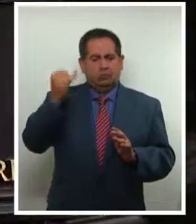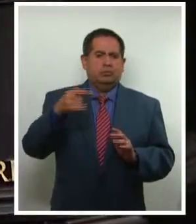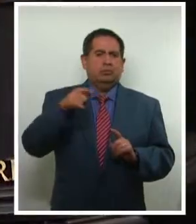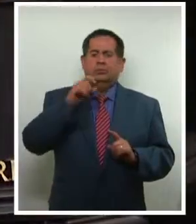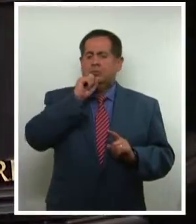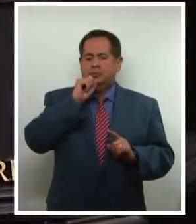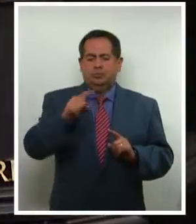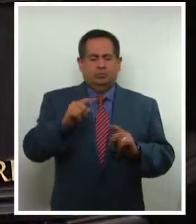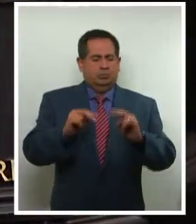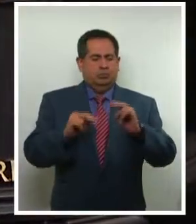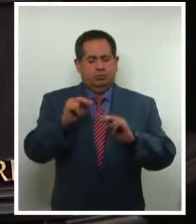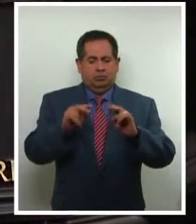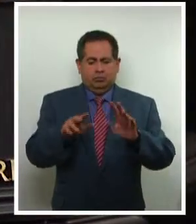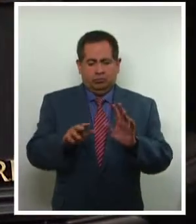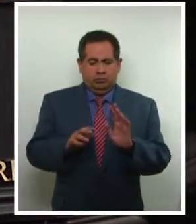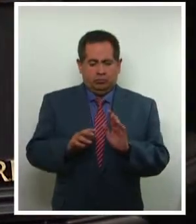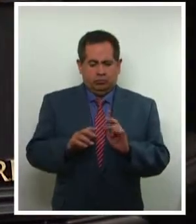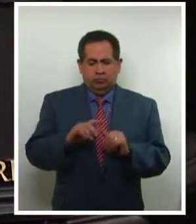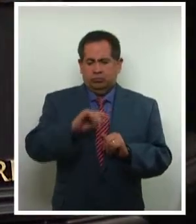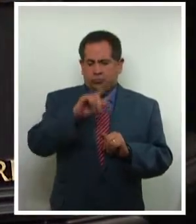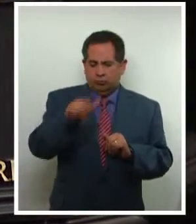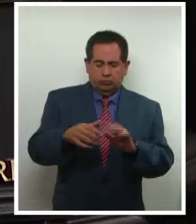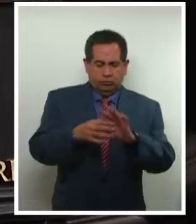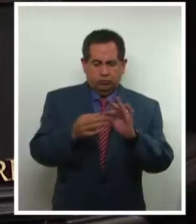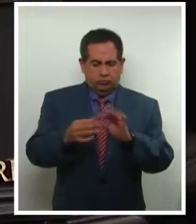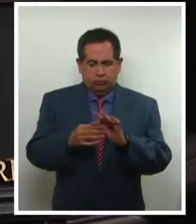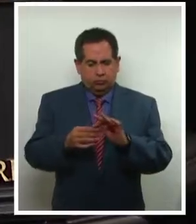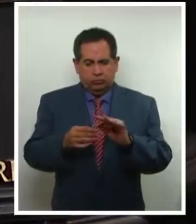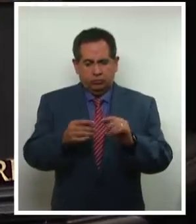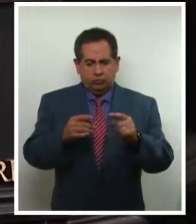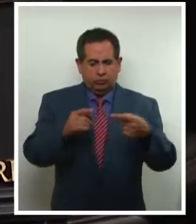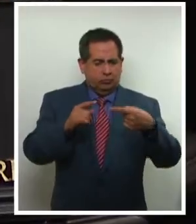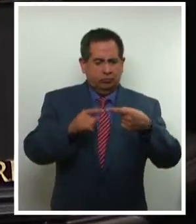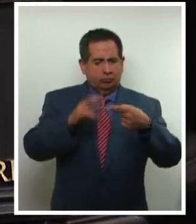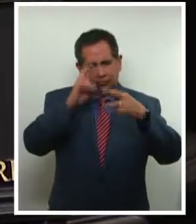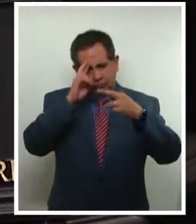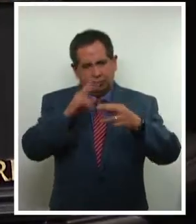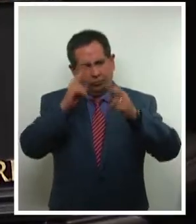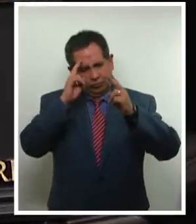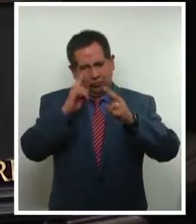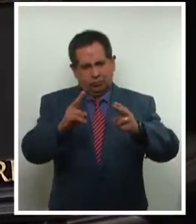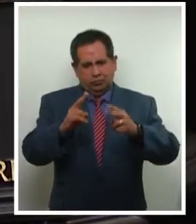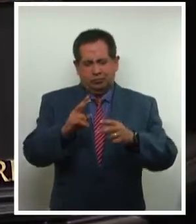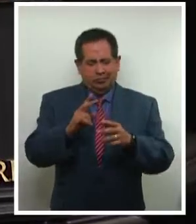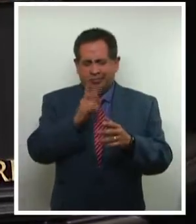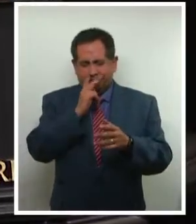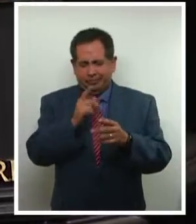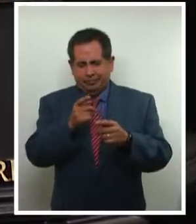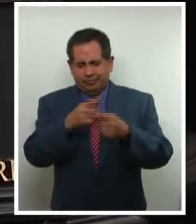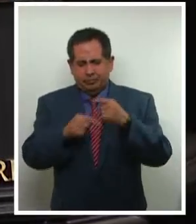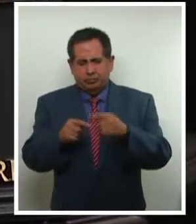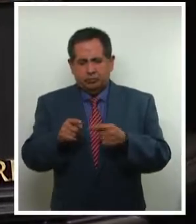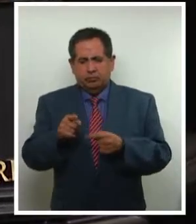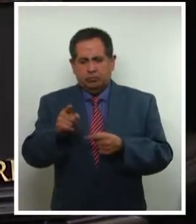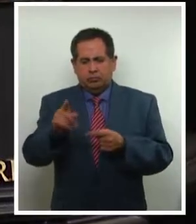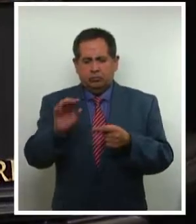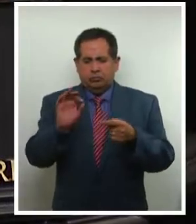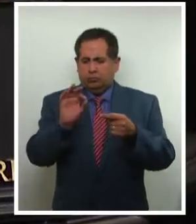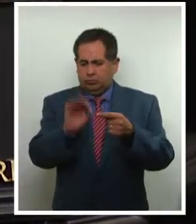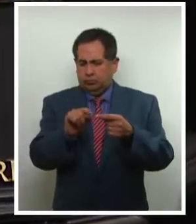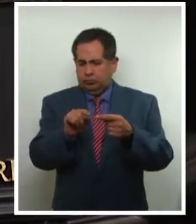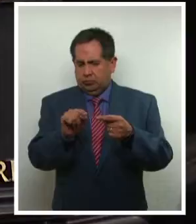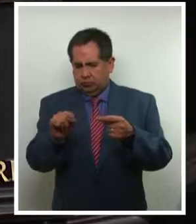mismo nivel. Ya luego hablaremos, no repite rinde homenaje ni repite la palabra homenaje. Tú pones un punto y